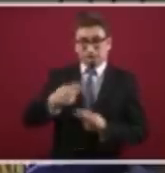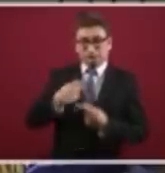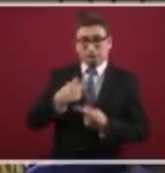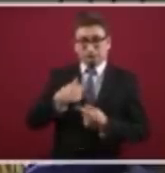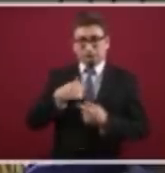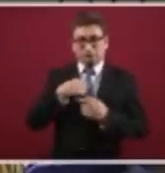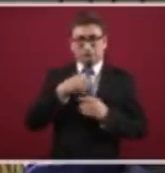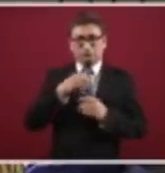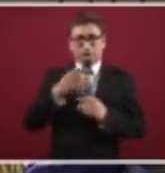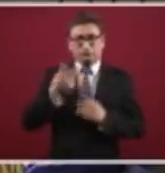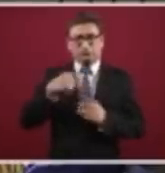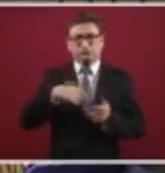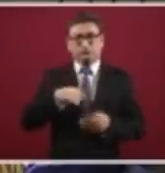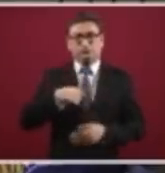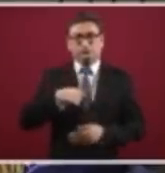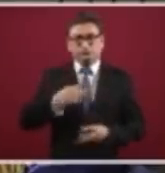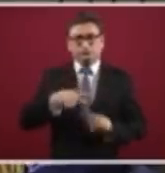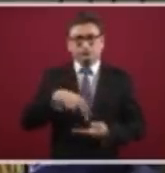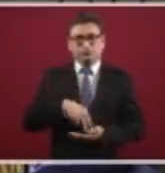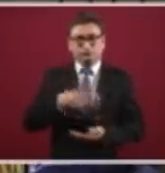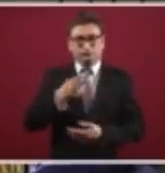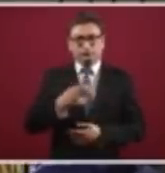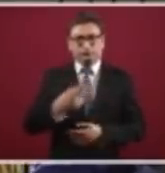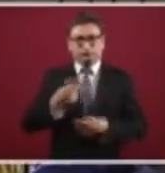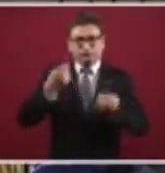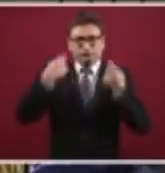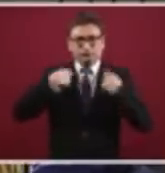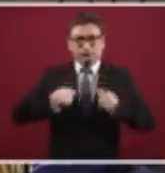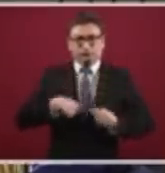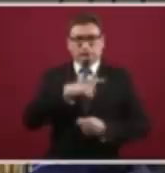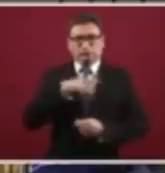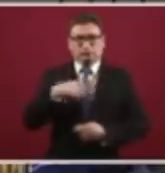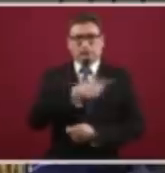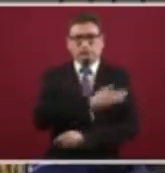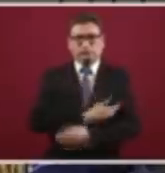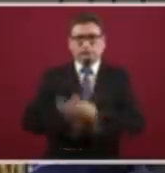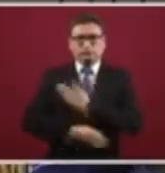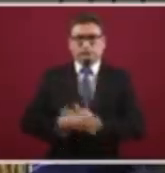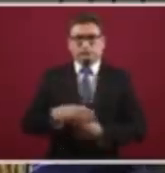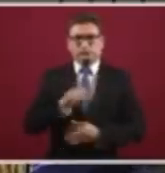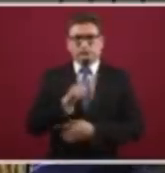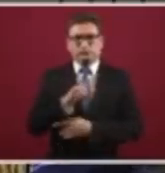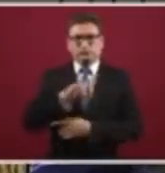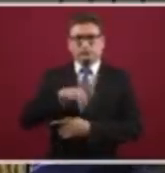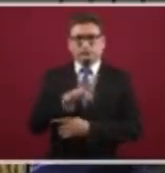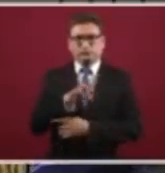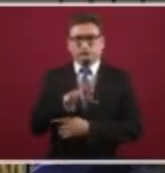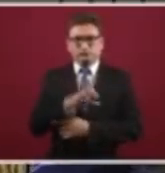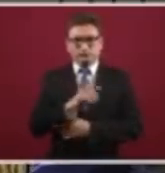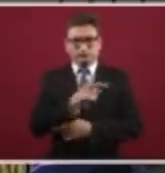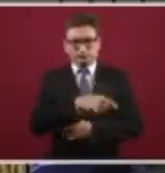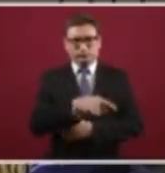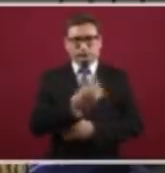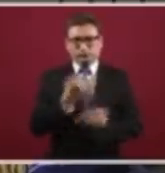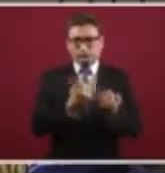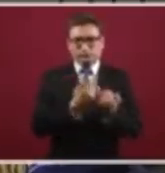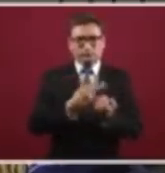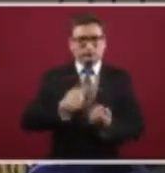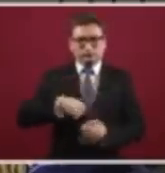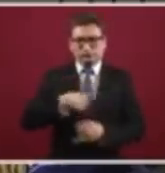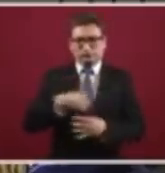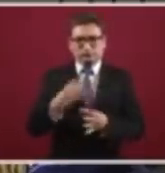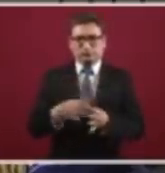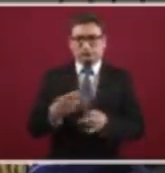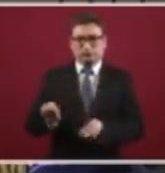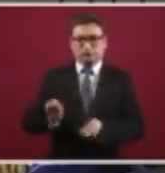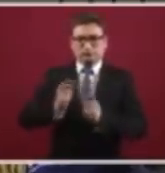de hoy o lo mismo alejandro esta playera este estoy cumpliendo con eso me